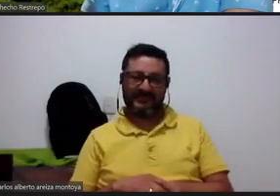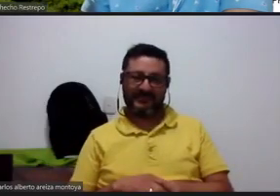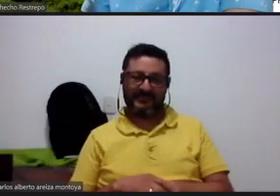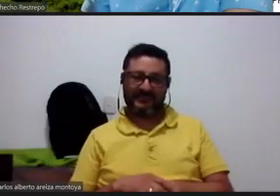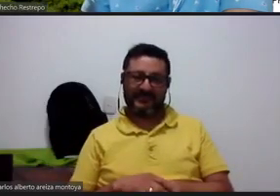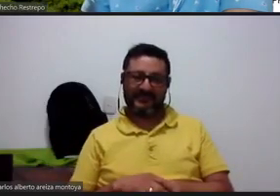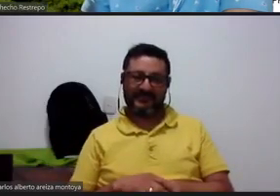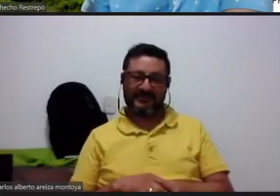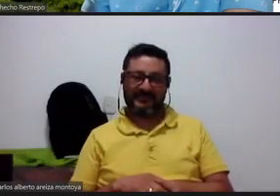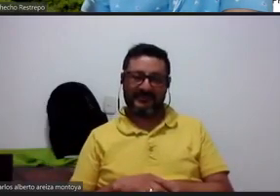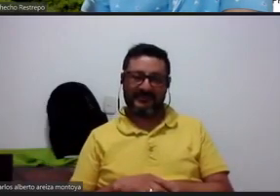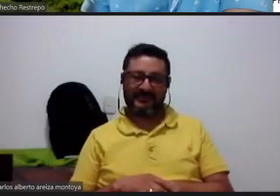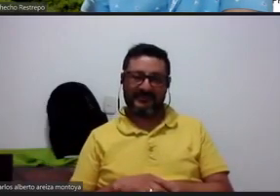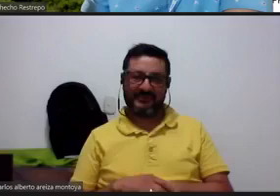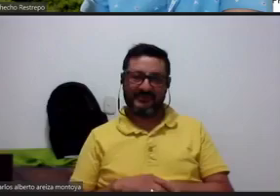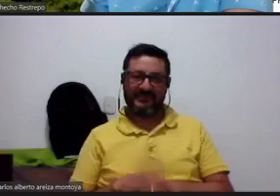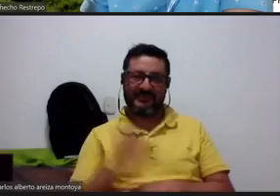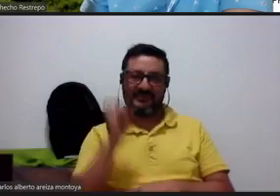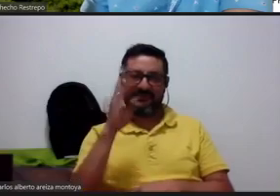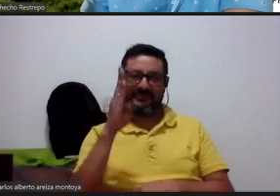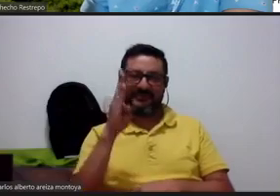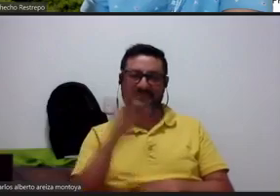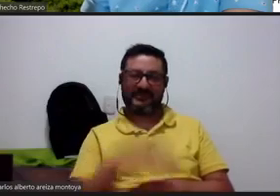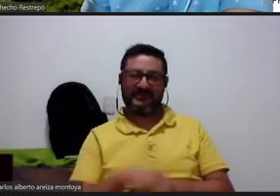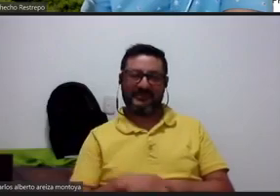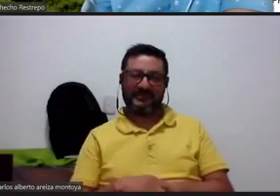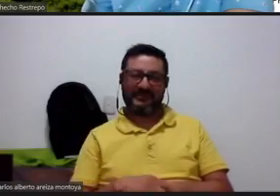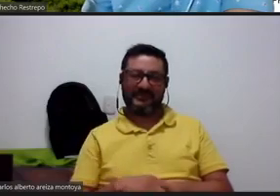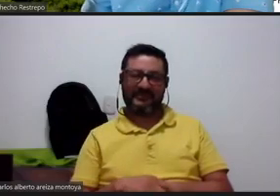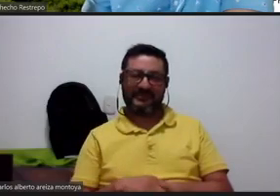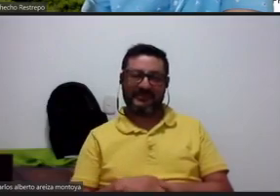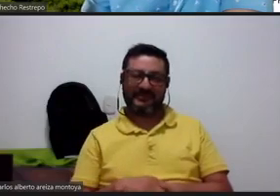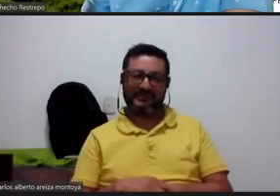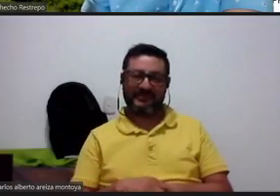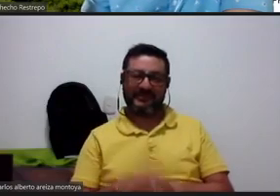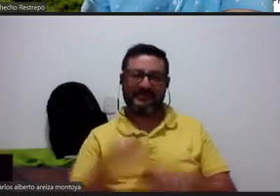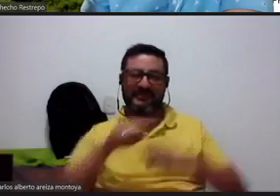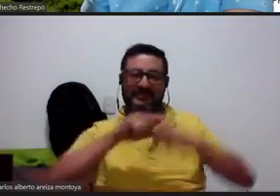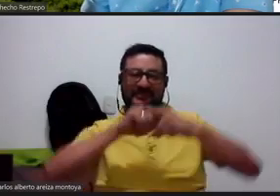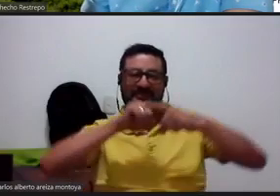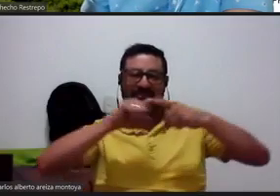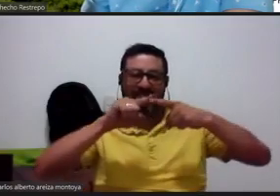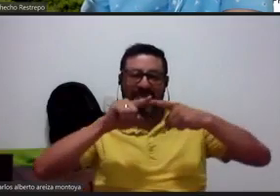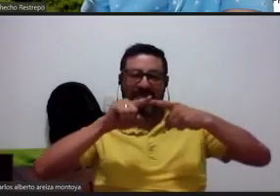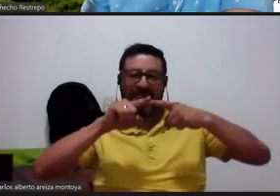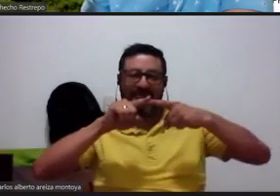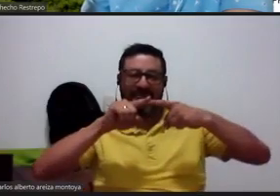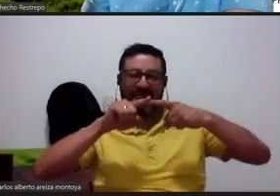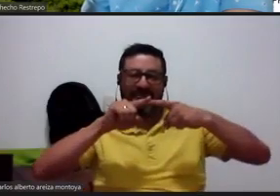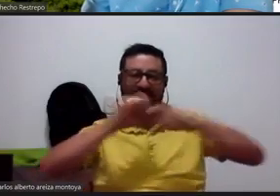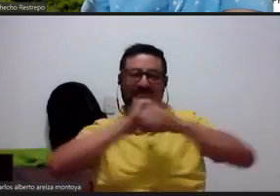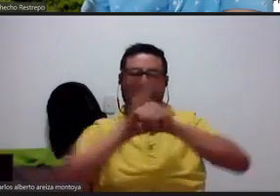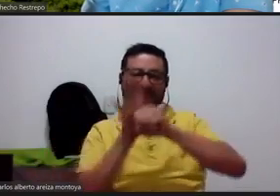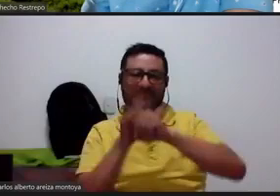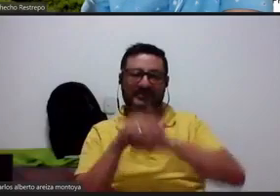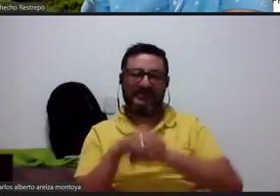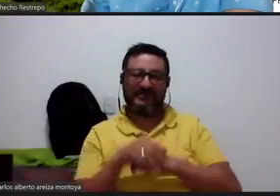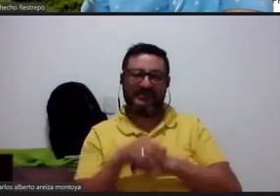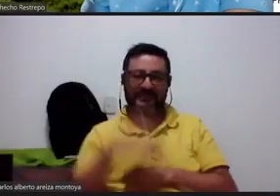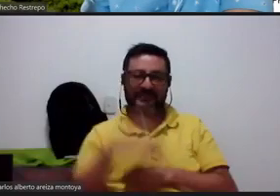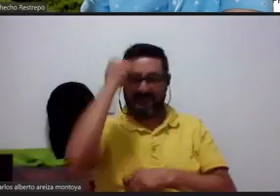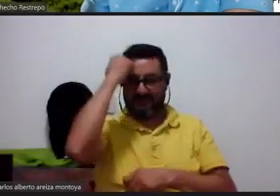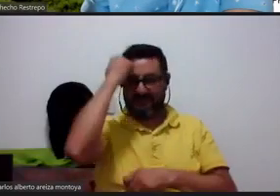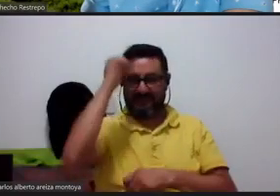Y es de los poquitos clubes que pueden decir que durante la pandemia mantuvo a los